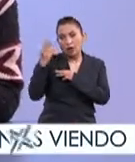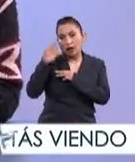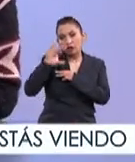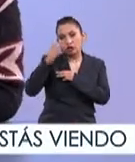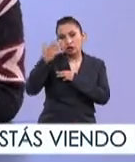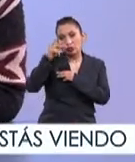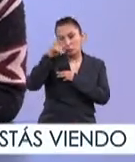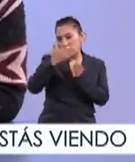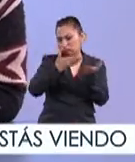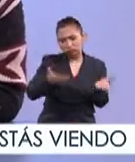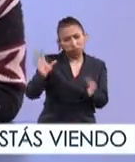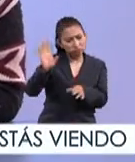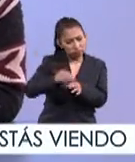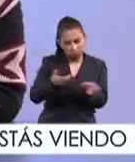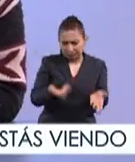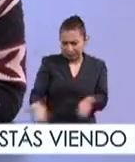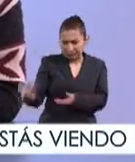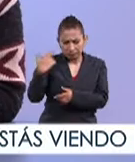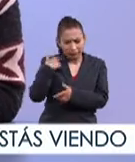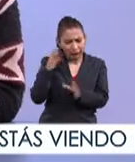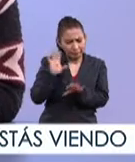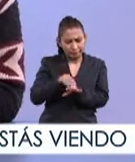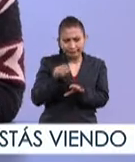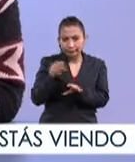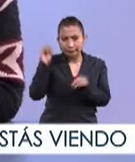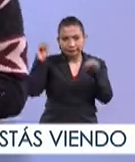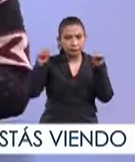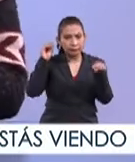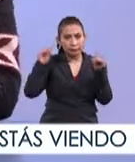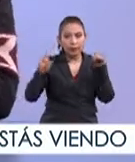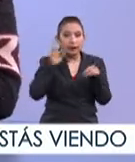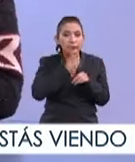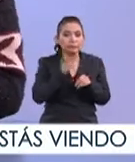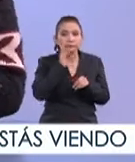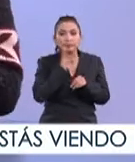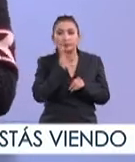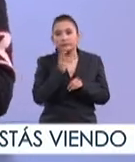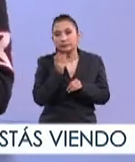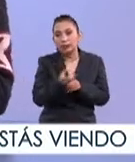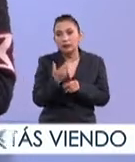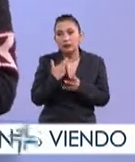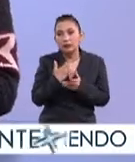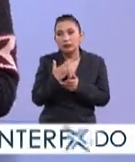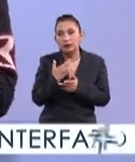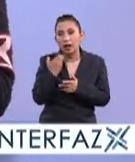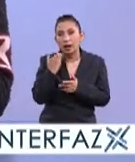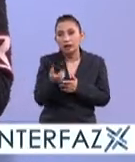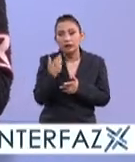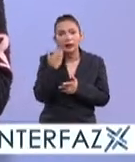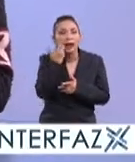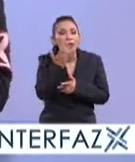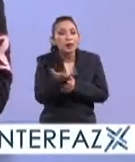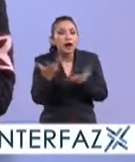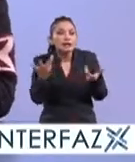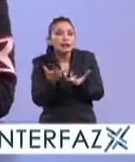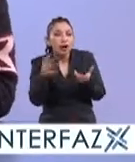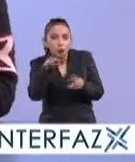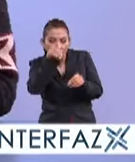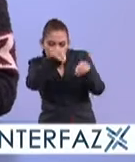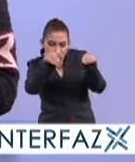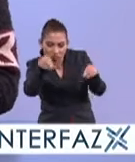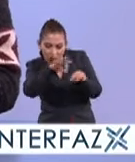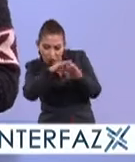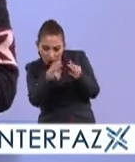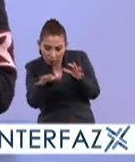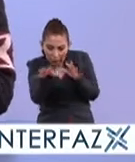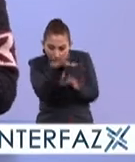han abierto las puertas para permitirnos probar con ellos como este deseo de generar un